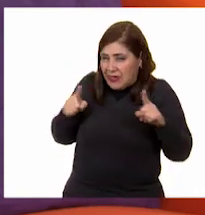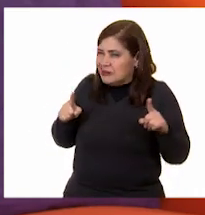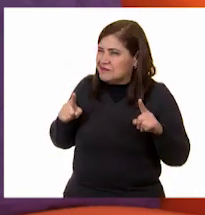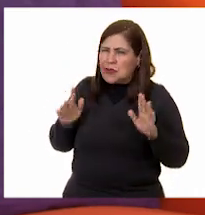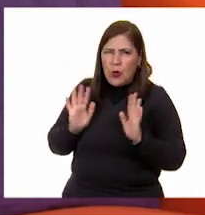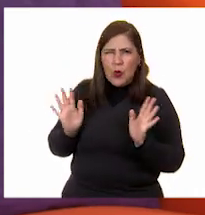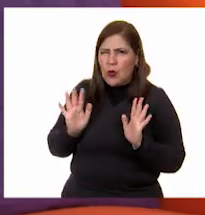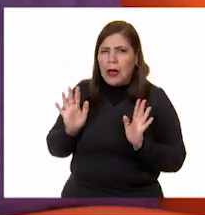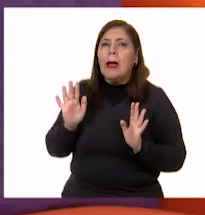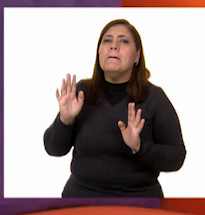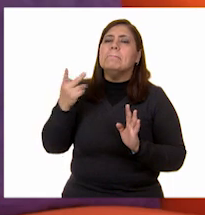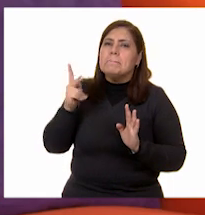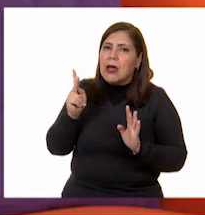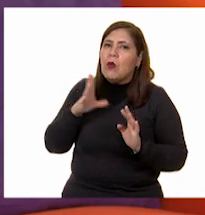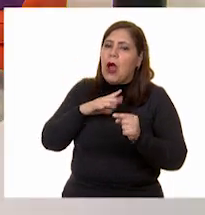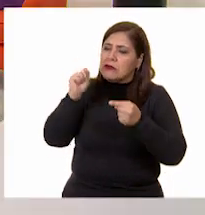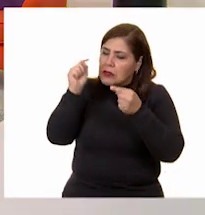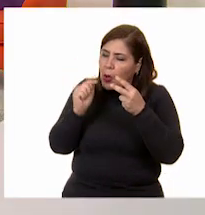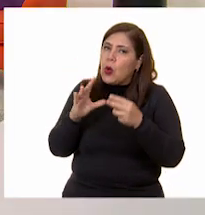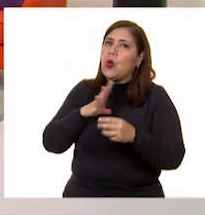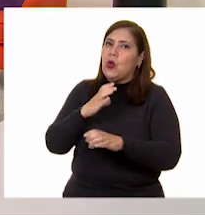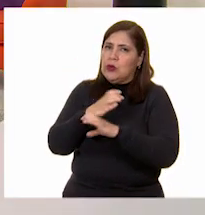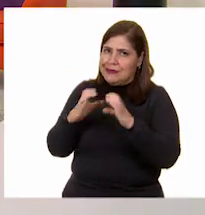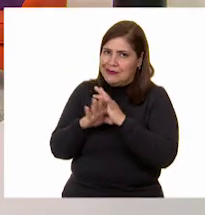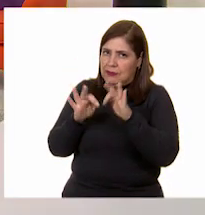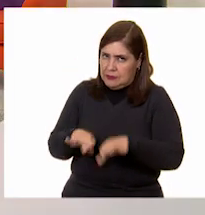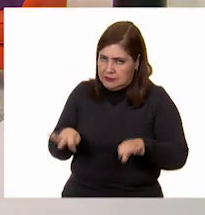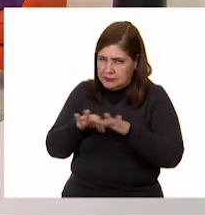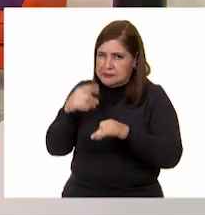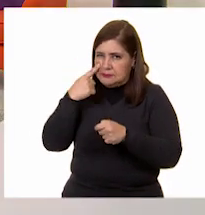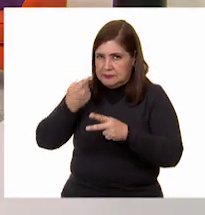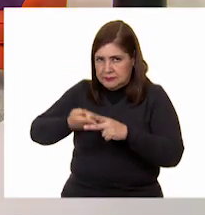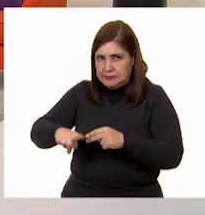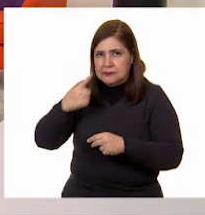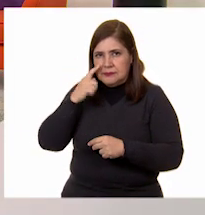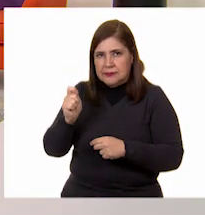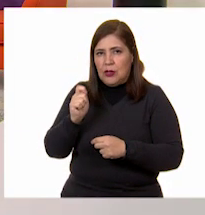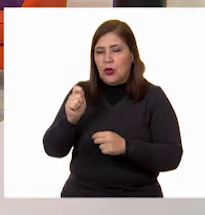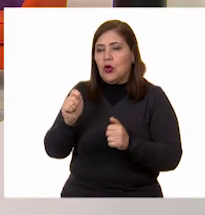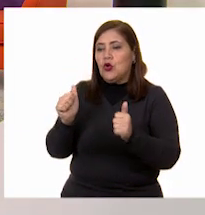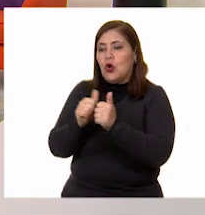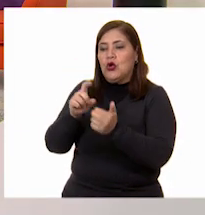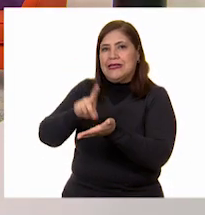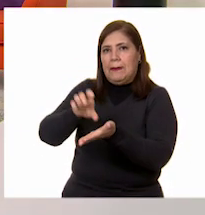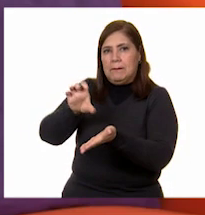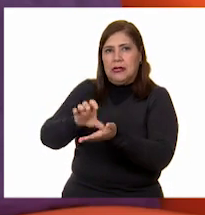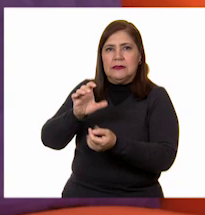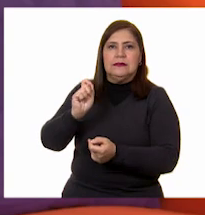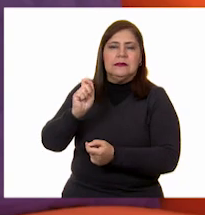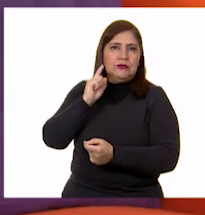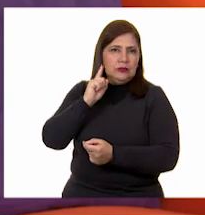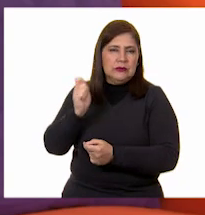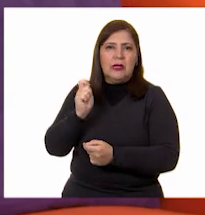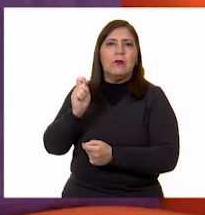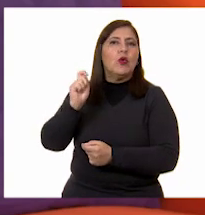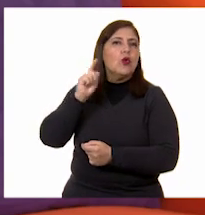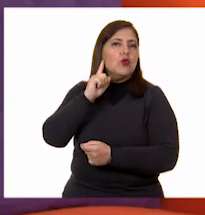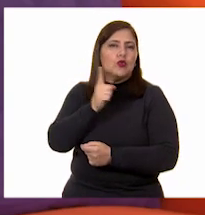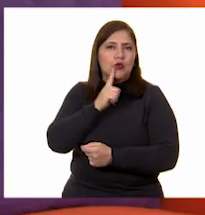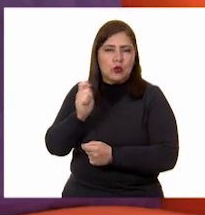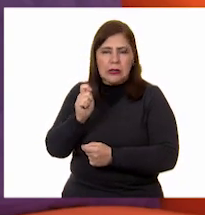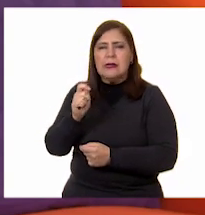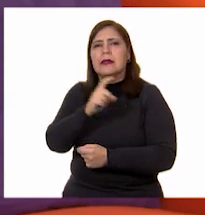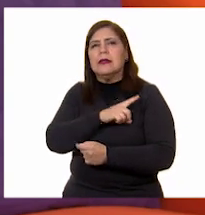pero sí hay aspectos a considerar. Si te parece, comenzaremos por la discapacidad auditiva. ¿Cuáles crees que sean